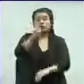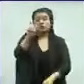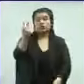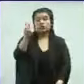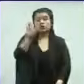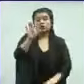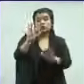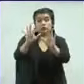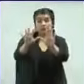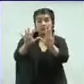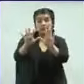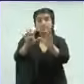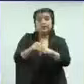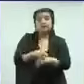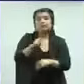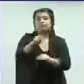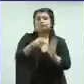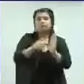6.976.677.210, es el